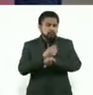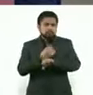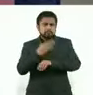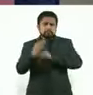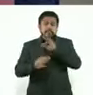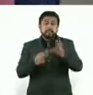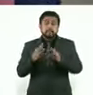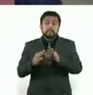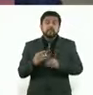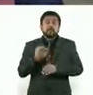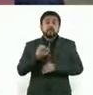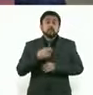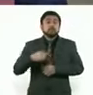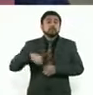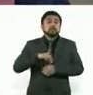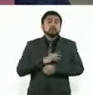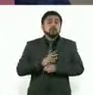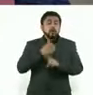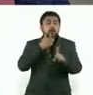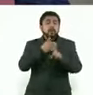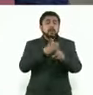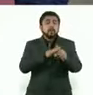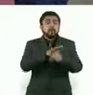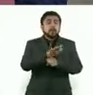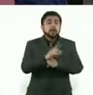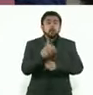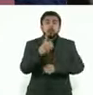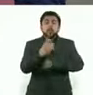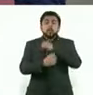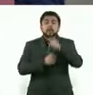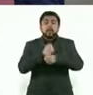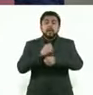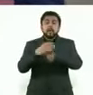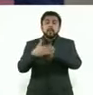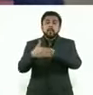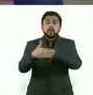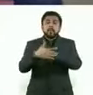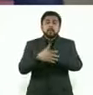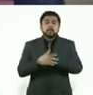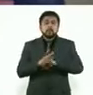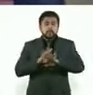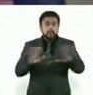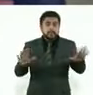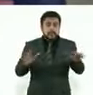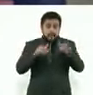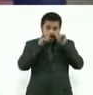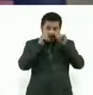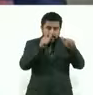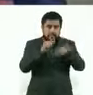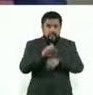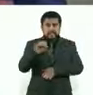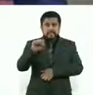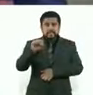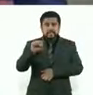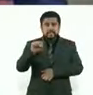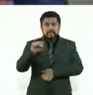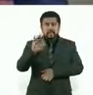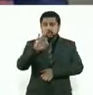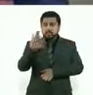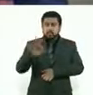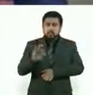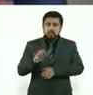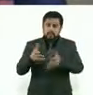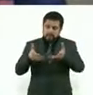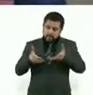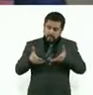con esto estamos buscando para el próximo año ya haber atendido más del 60% de la red vial primaria